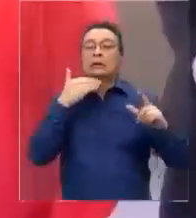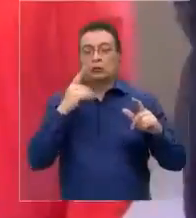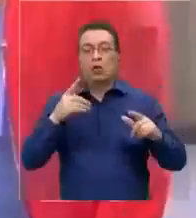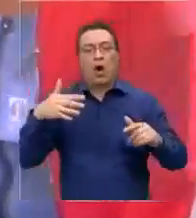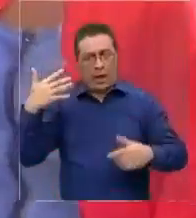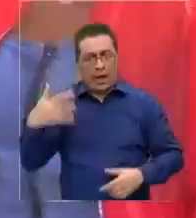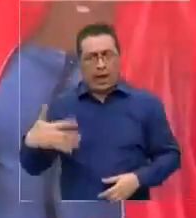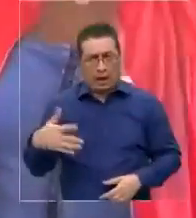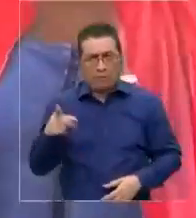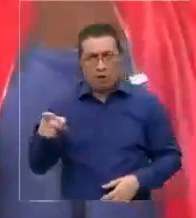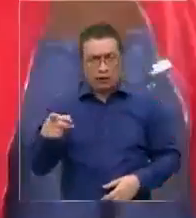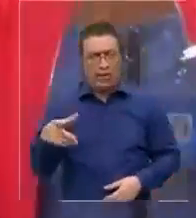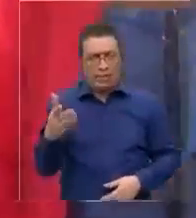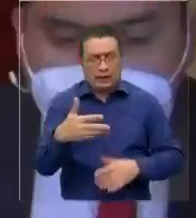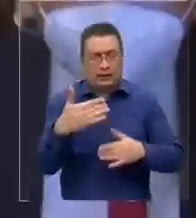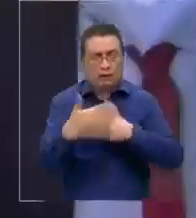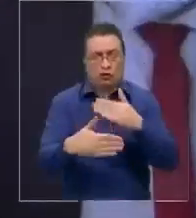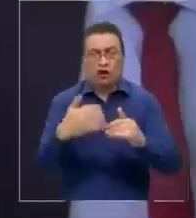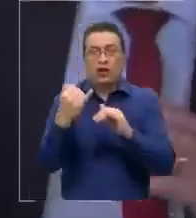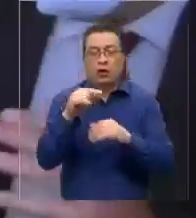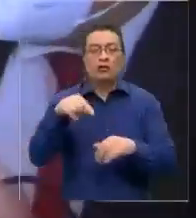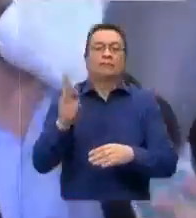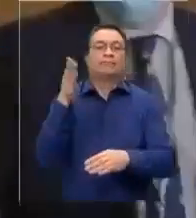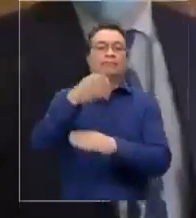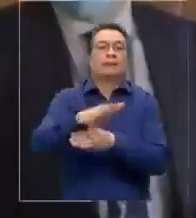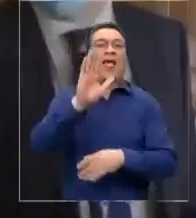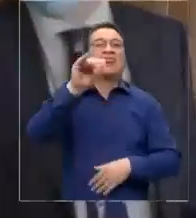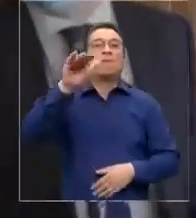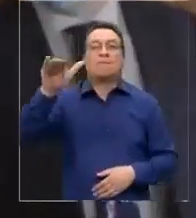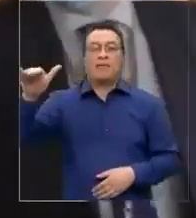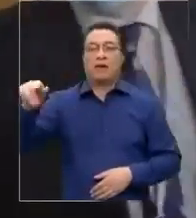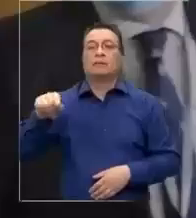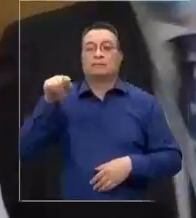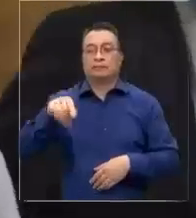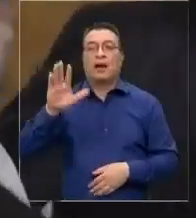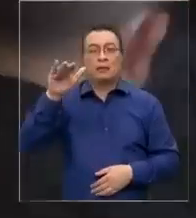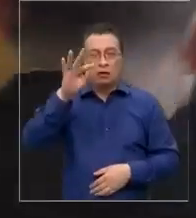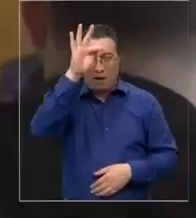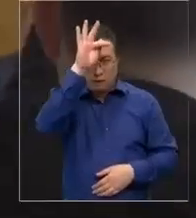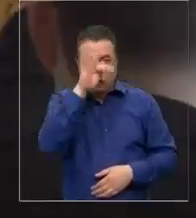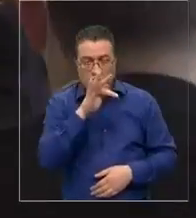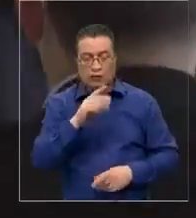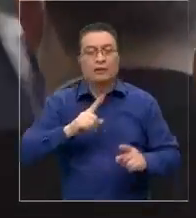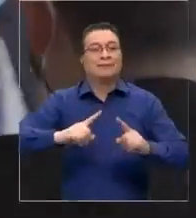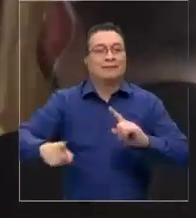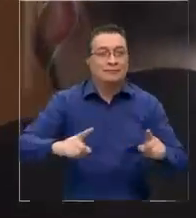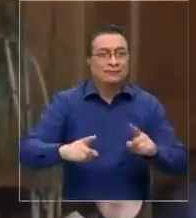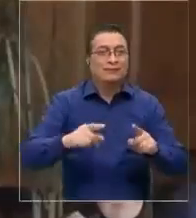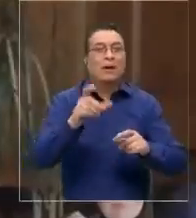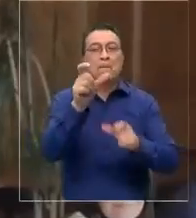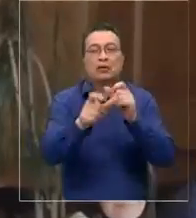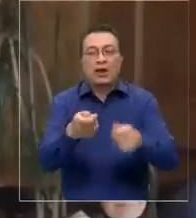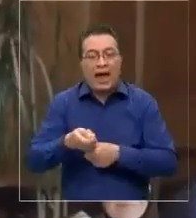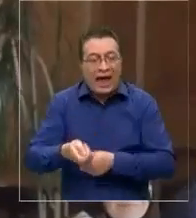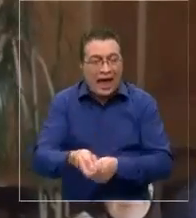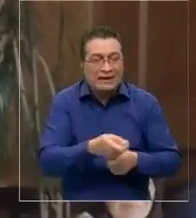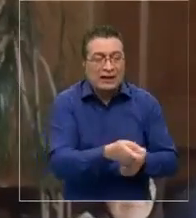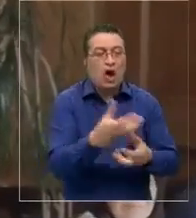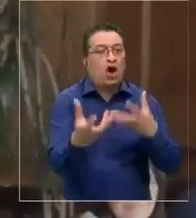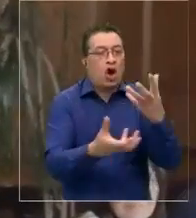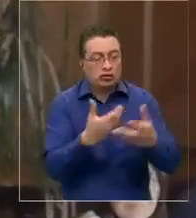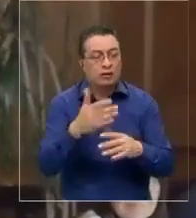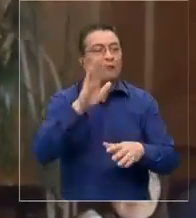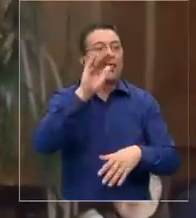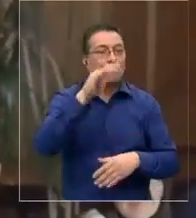tremendamente importantes y que sostienen las instituciones, así que por eso quería venir a despedirme personalmente. Se despidieron de funcionarios, administrativos, personal de aseo y cocina